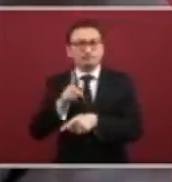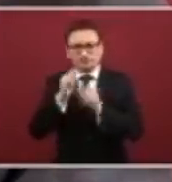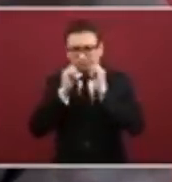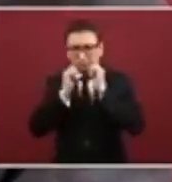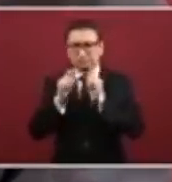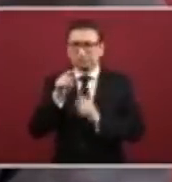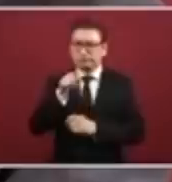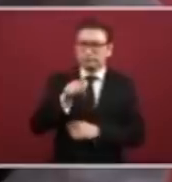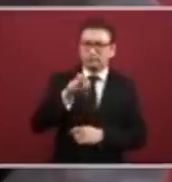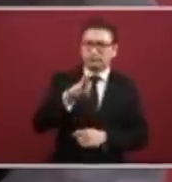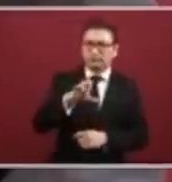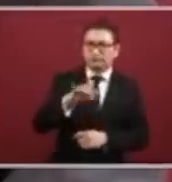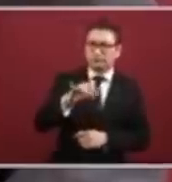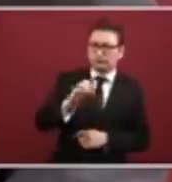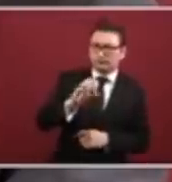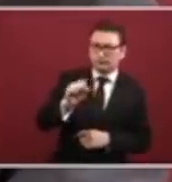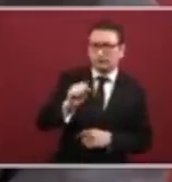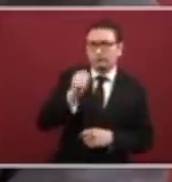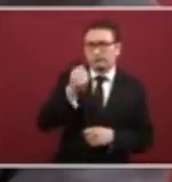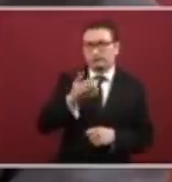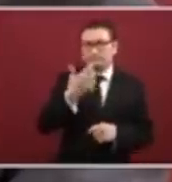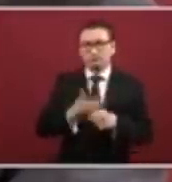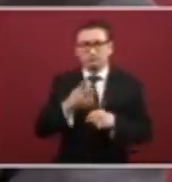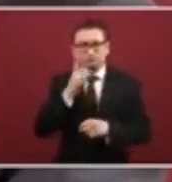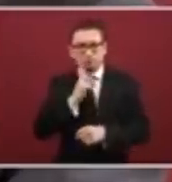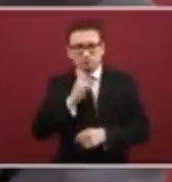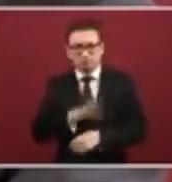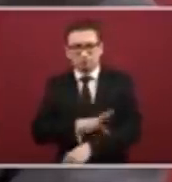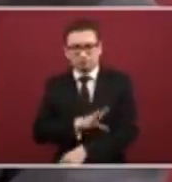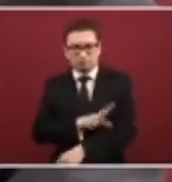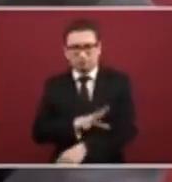Rocío, secretaria de Energía,